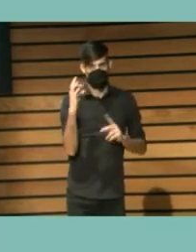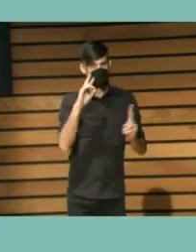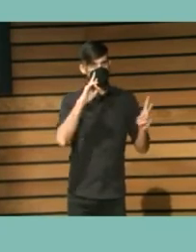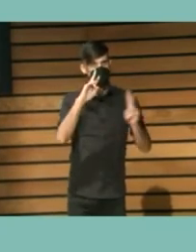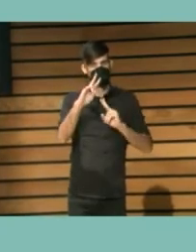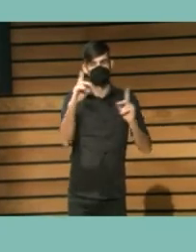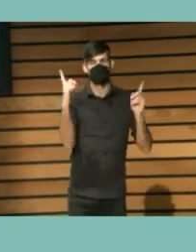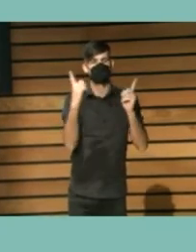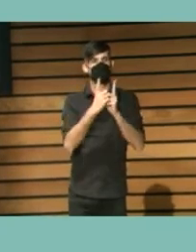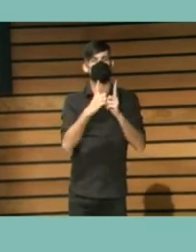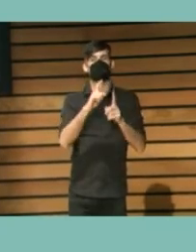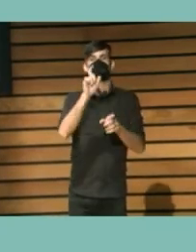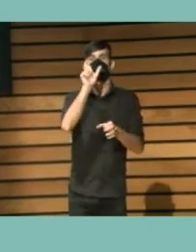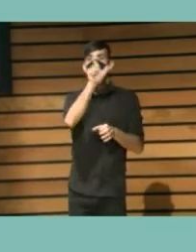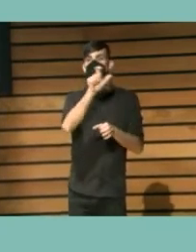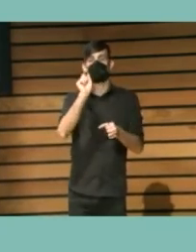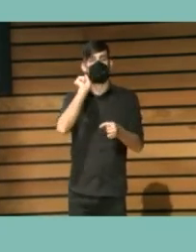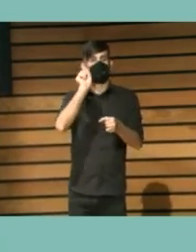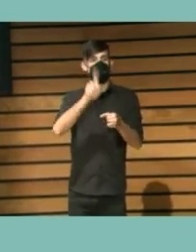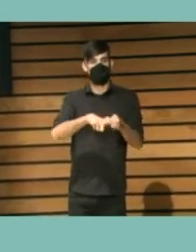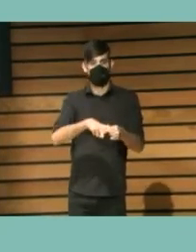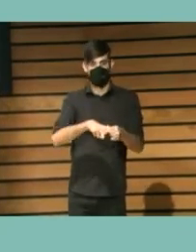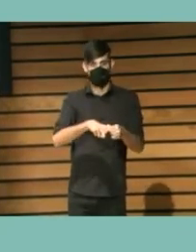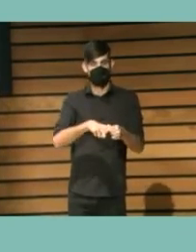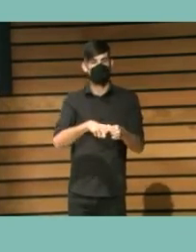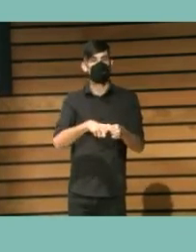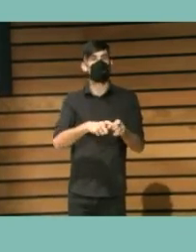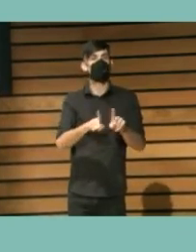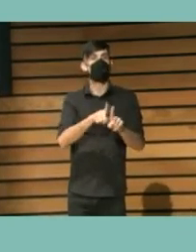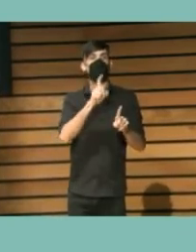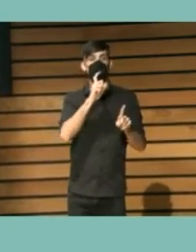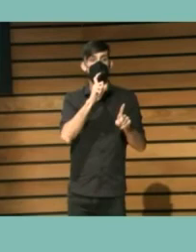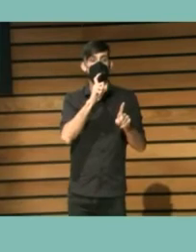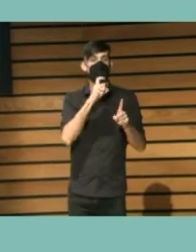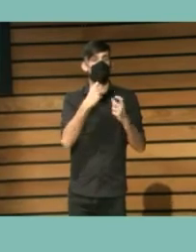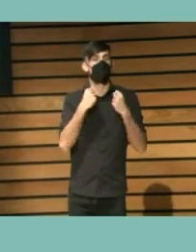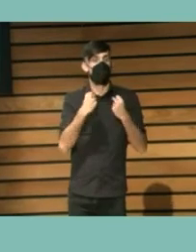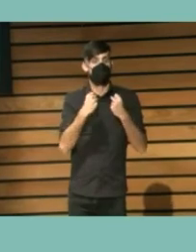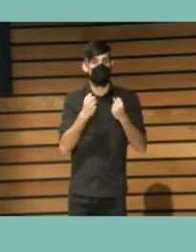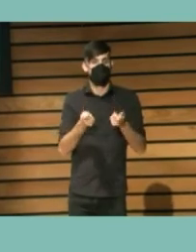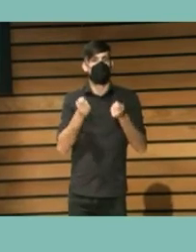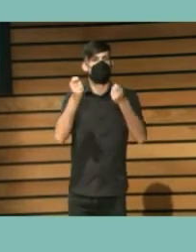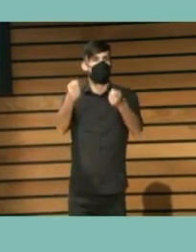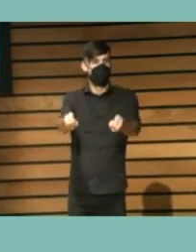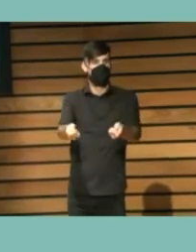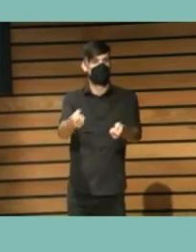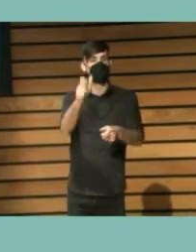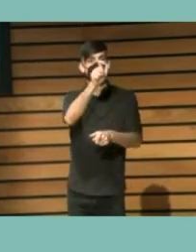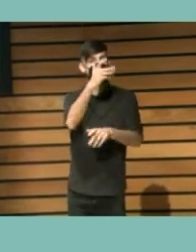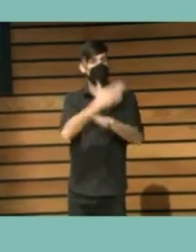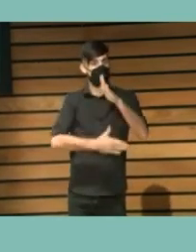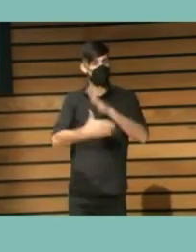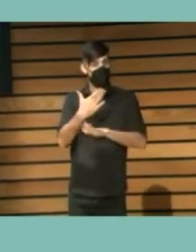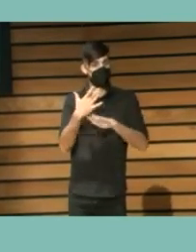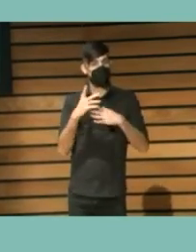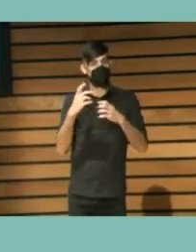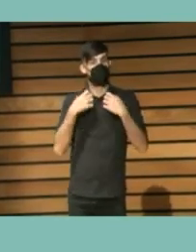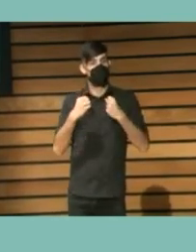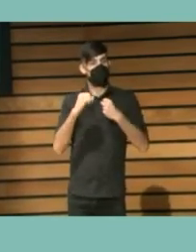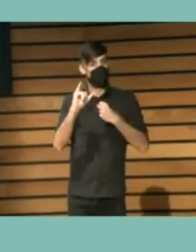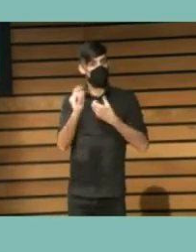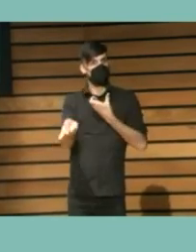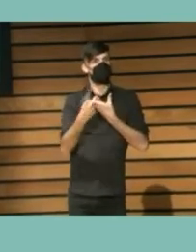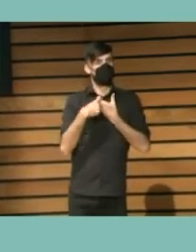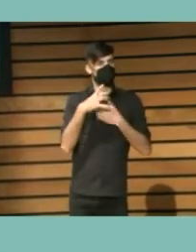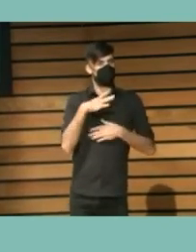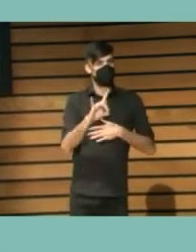la participación ciudadana, como dije, básicamente es trasladar el poder. Si esas personas pueden ejercer el poder, pueden participar. Vamos a decir, los